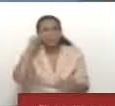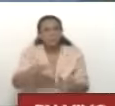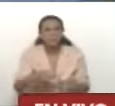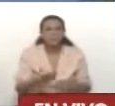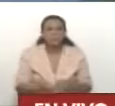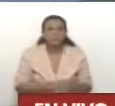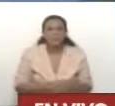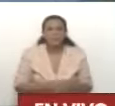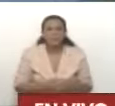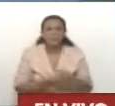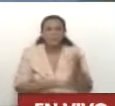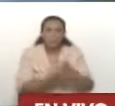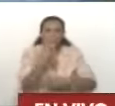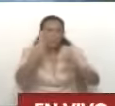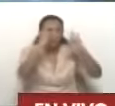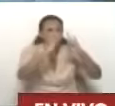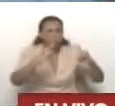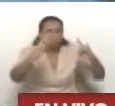la estructura